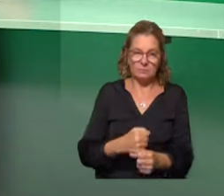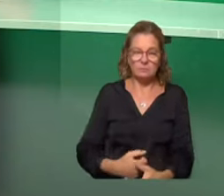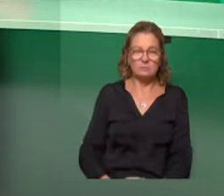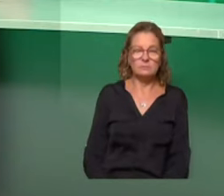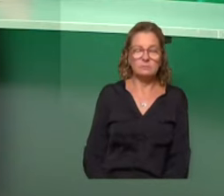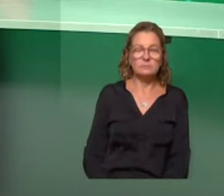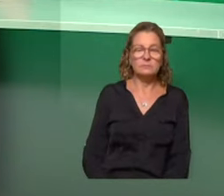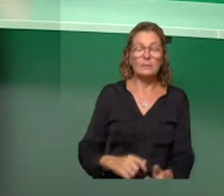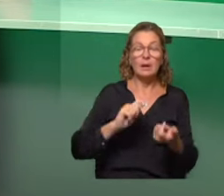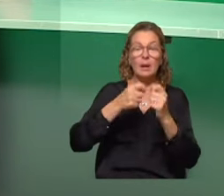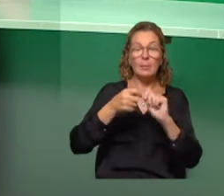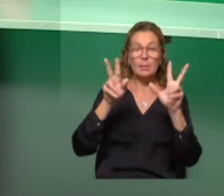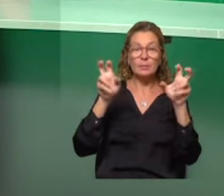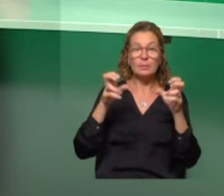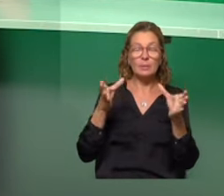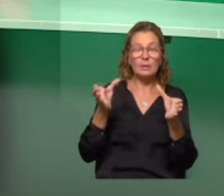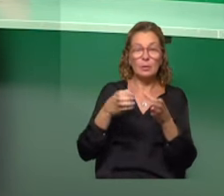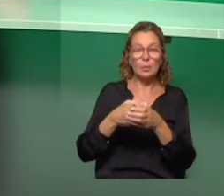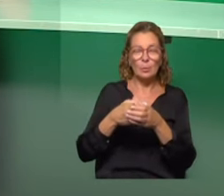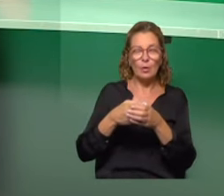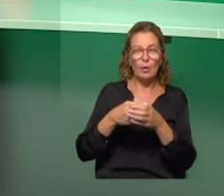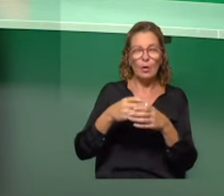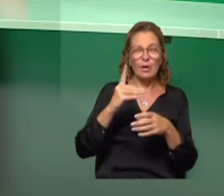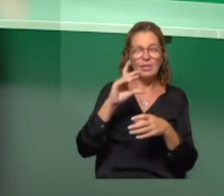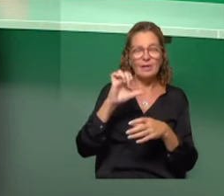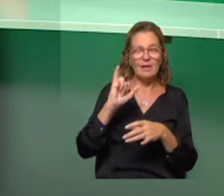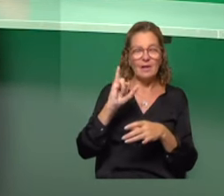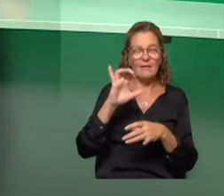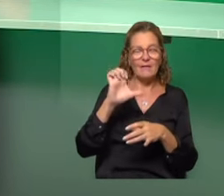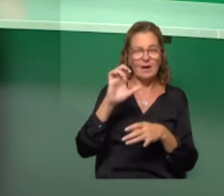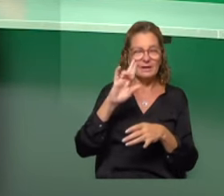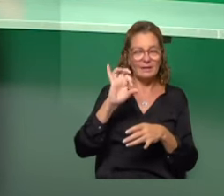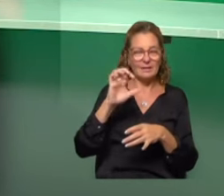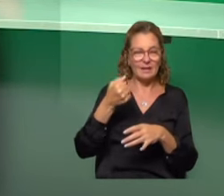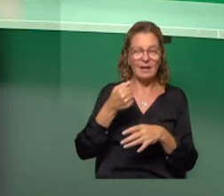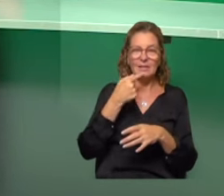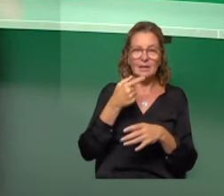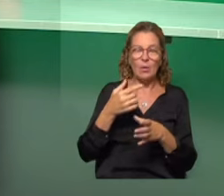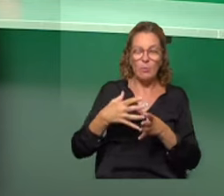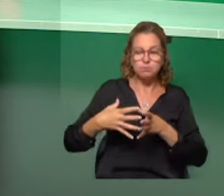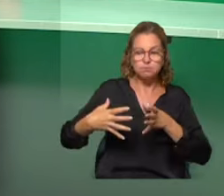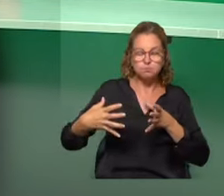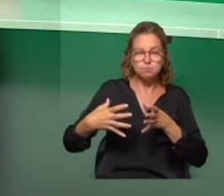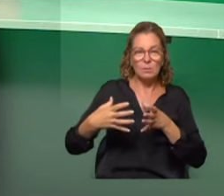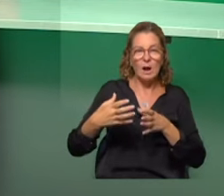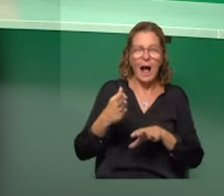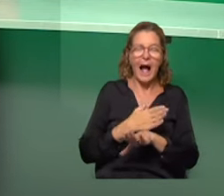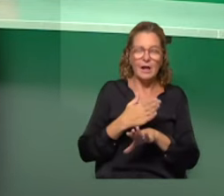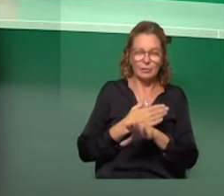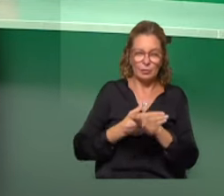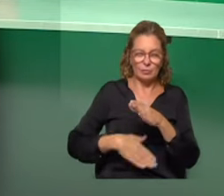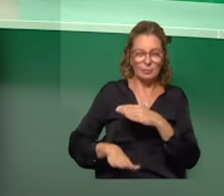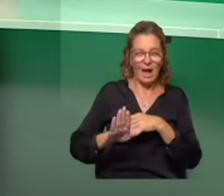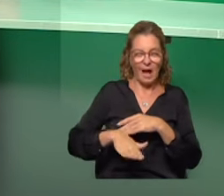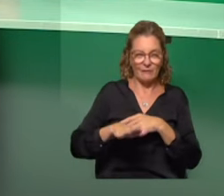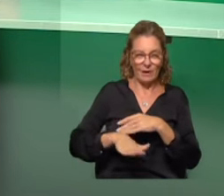Ahora cambiamos de tema. Les contamos que el colectivo Diversa manifestó la necesidad de atender y combatir la gordofobia desde temprana edad. Hoy